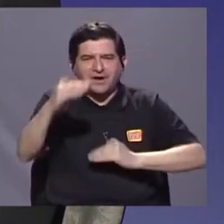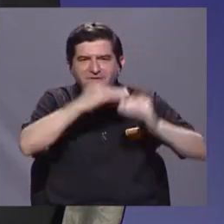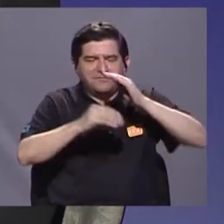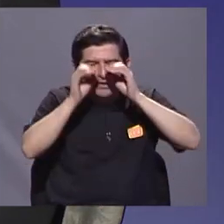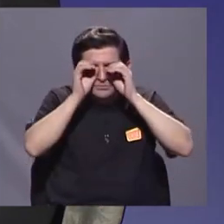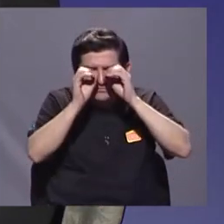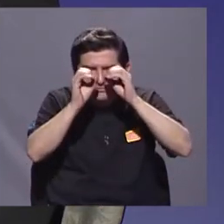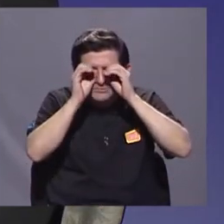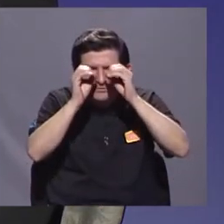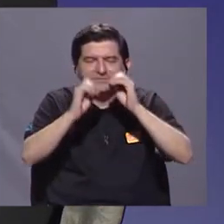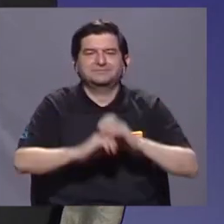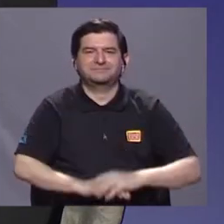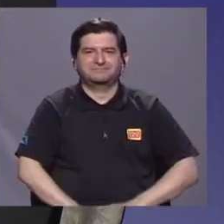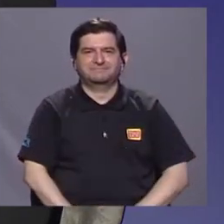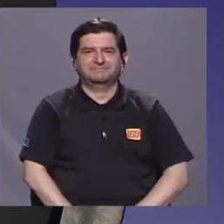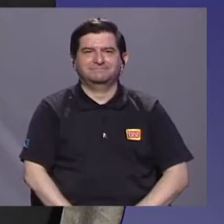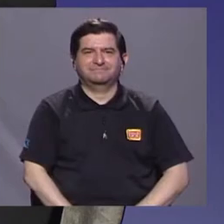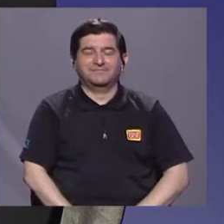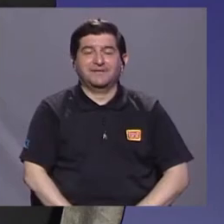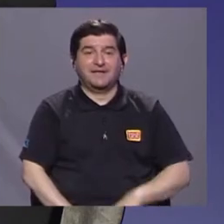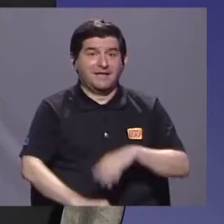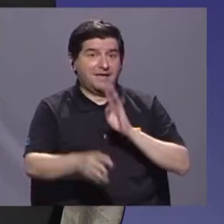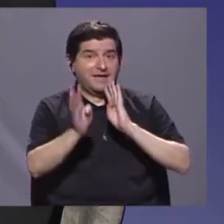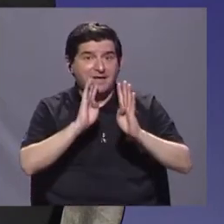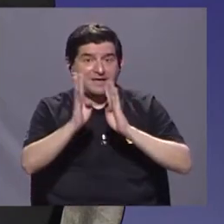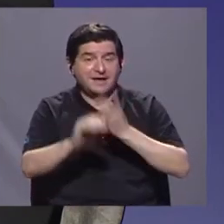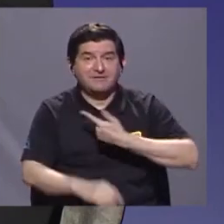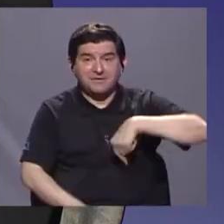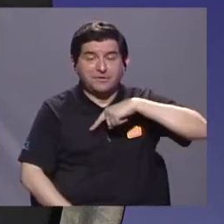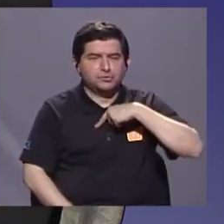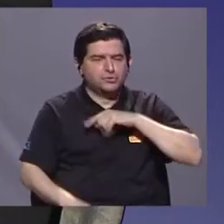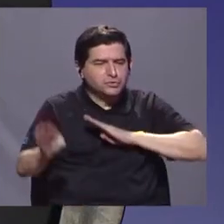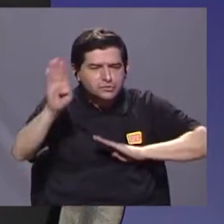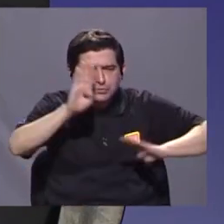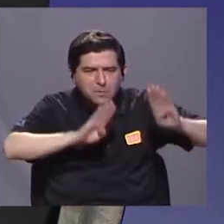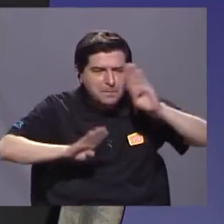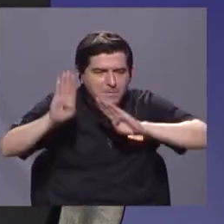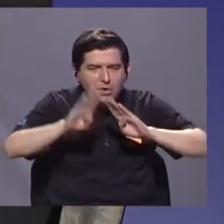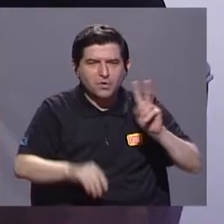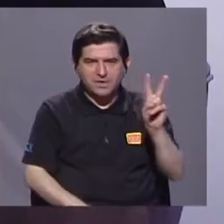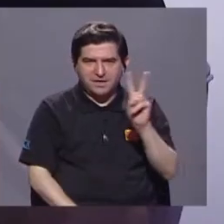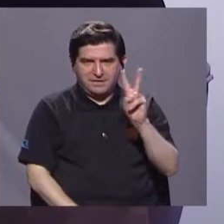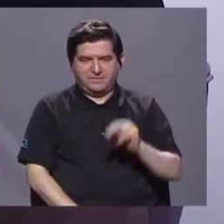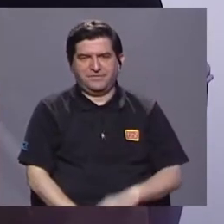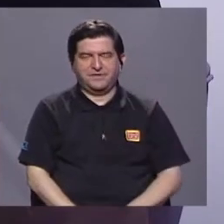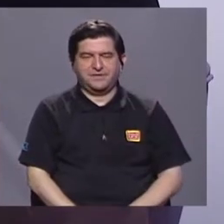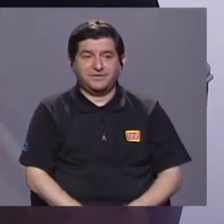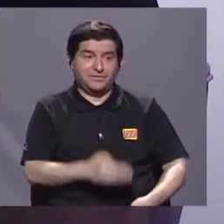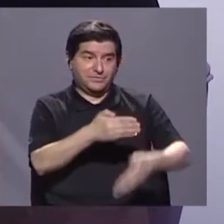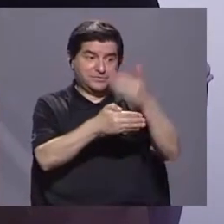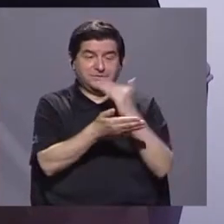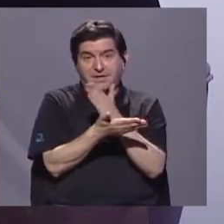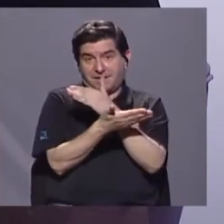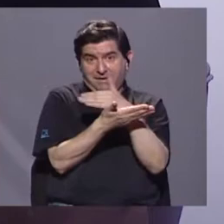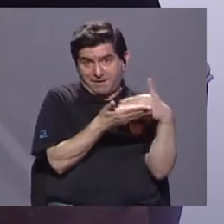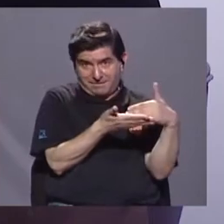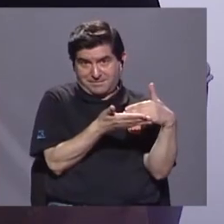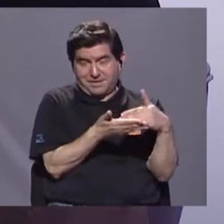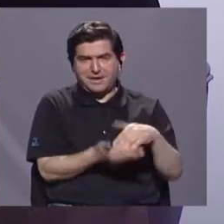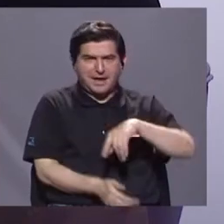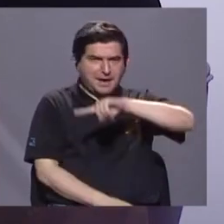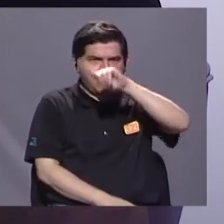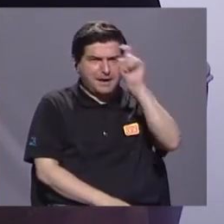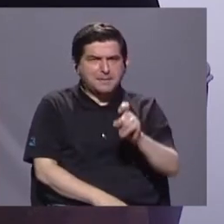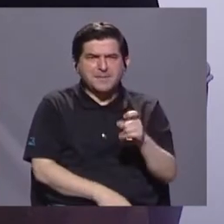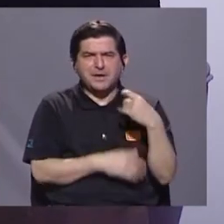microbiología y hablamos casualmente sobre la biología del virus el segmento anterior dejamos